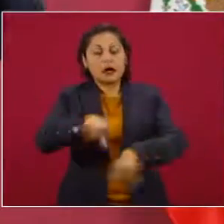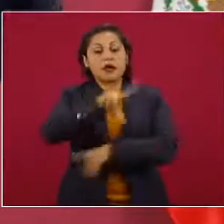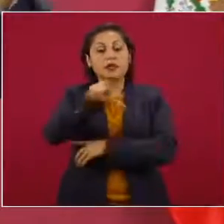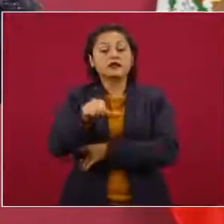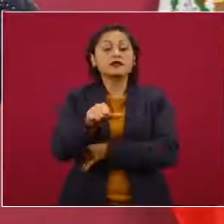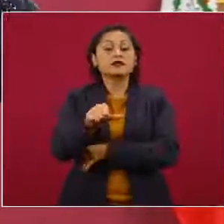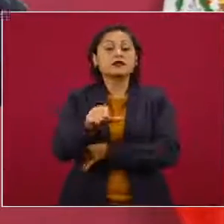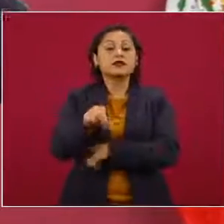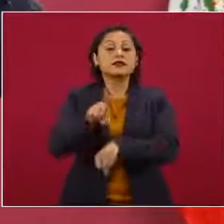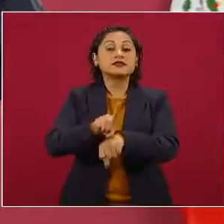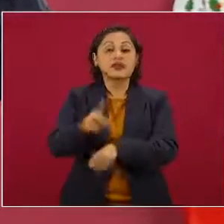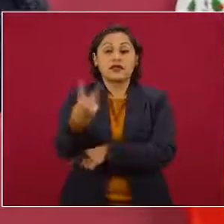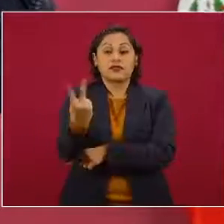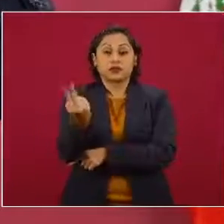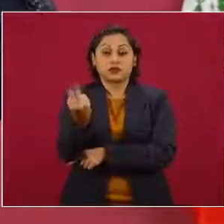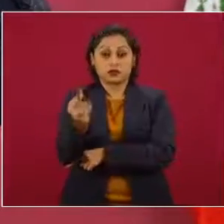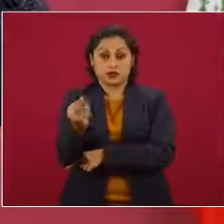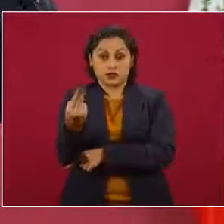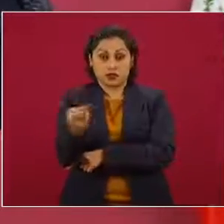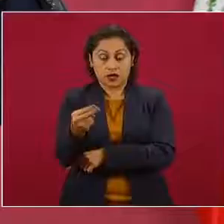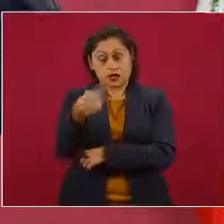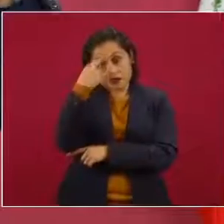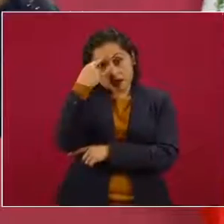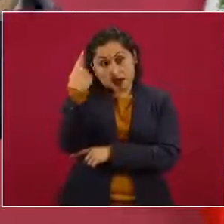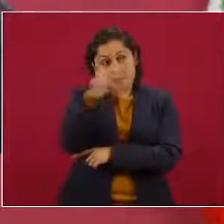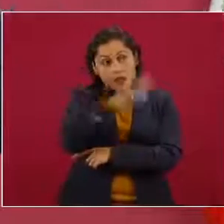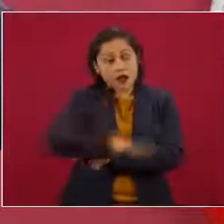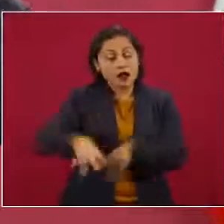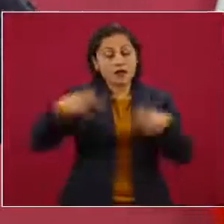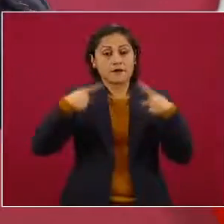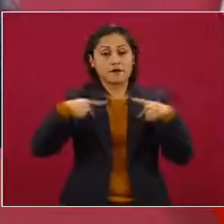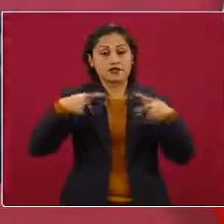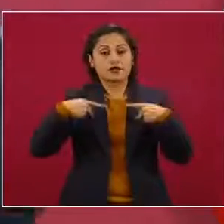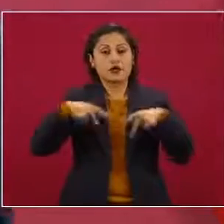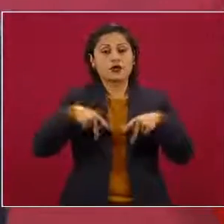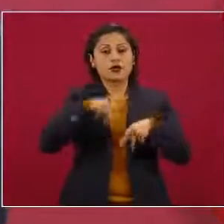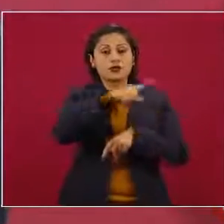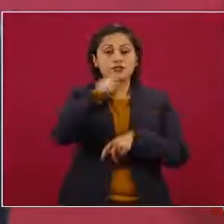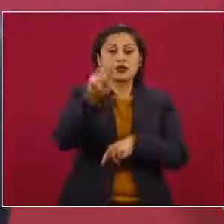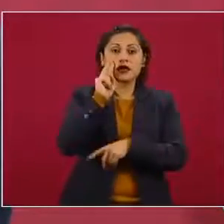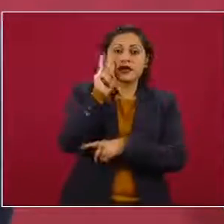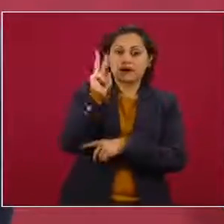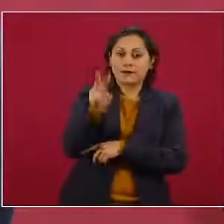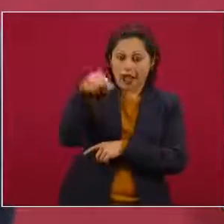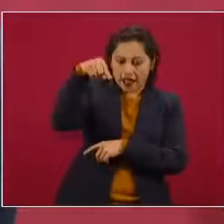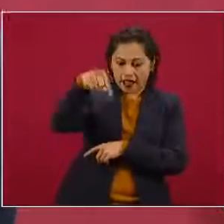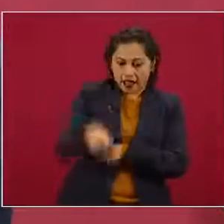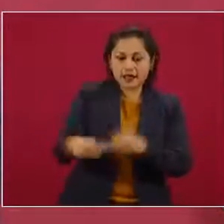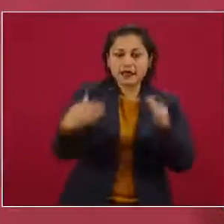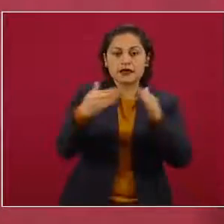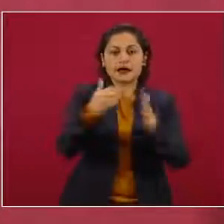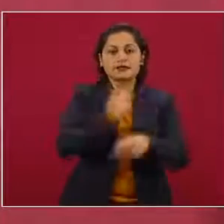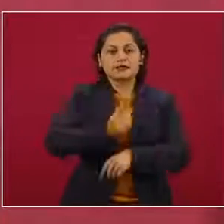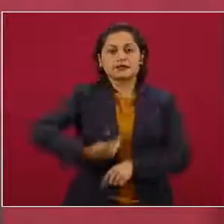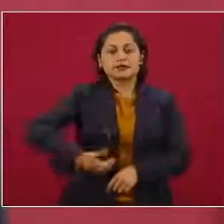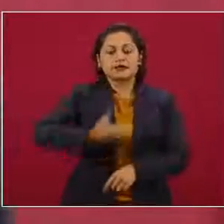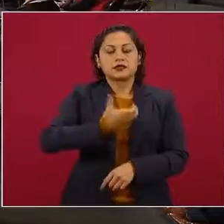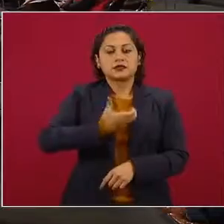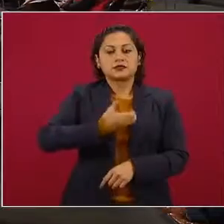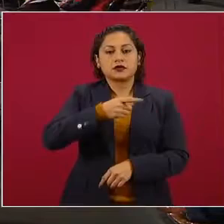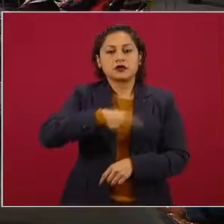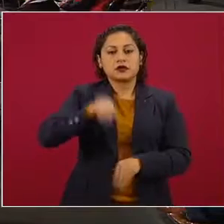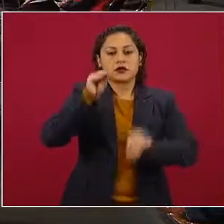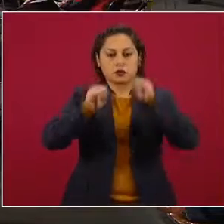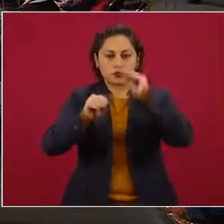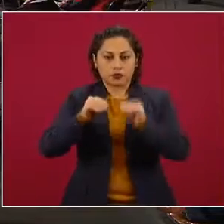gente conozca la ofrenda de los pueblos originarios que se va a poner en Palacio Nacional.